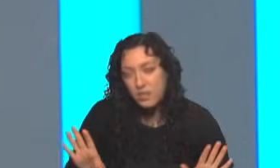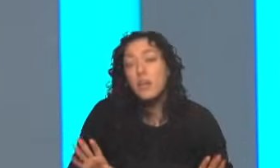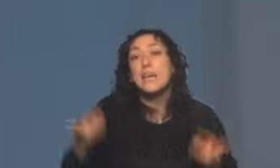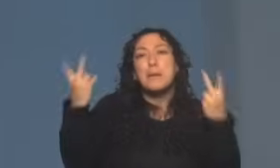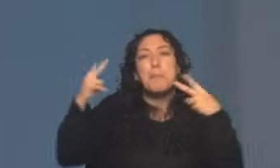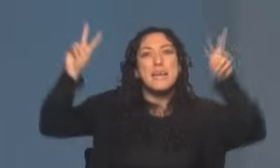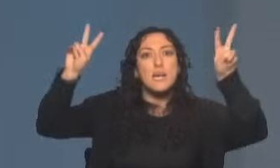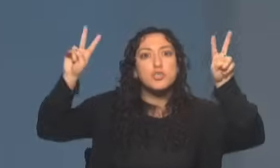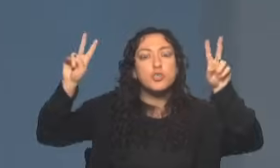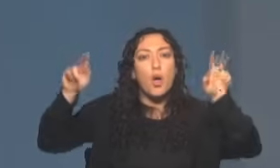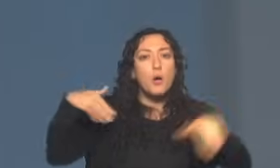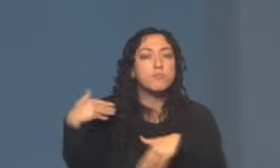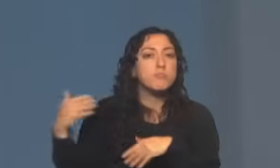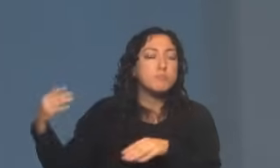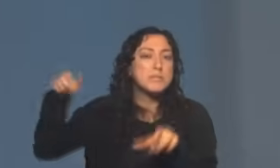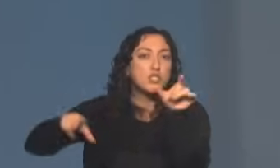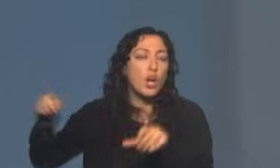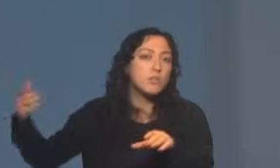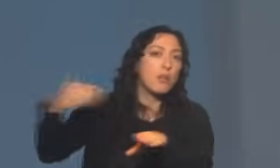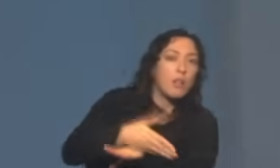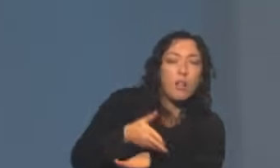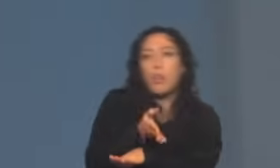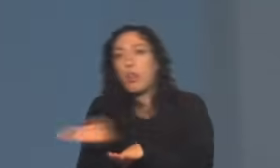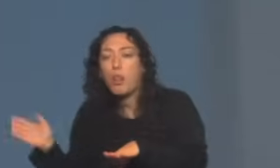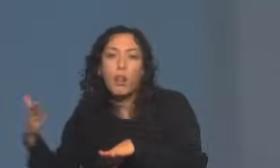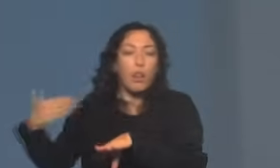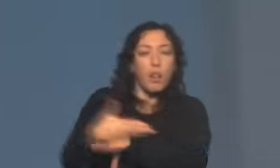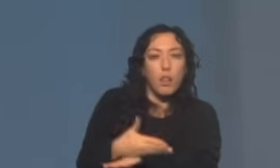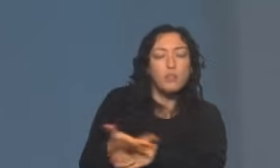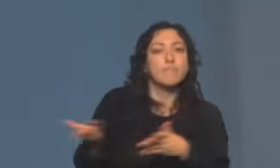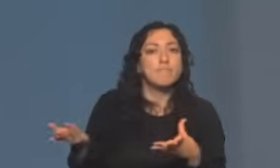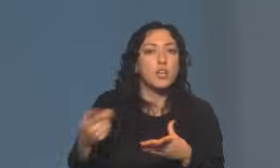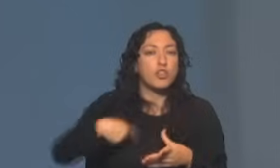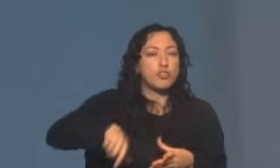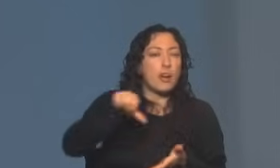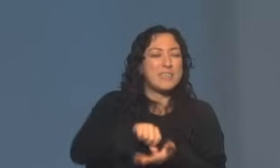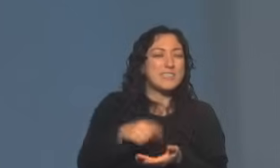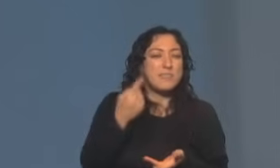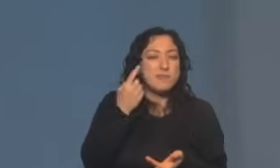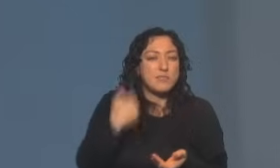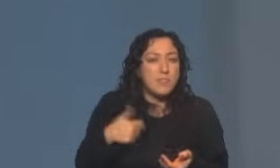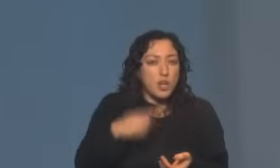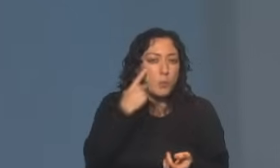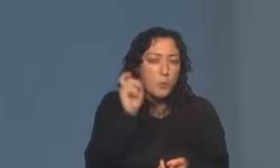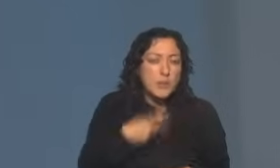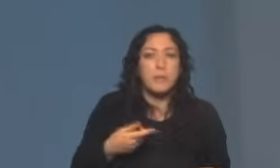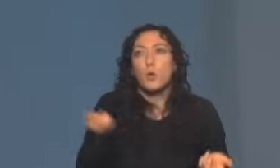migratorio es muy fuerte, posiblemente nosotros de Argentina no lo podemos dimensionar, pero en países como Perú,